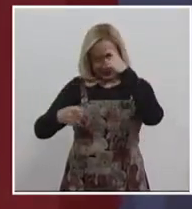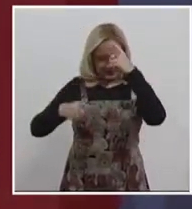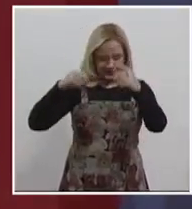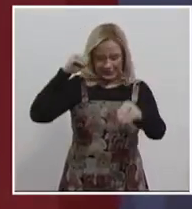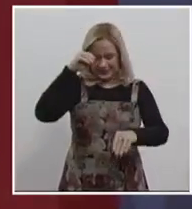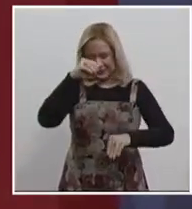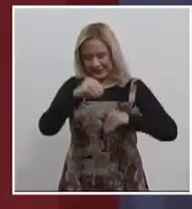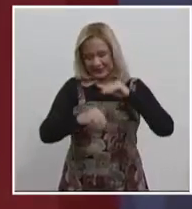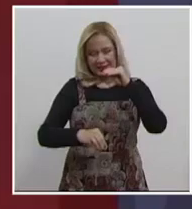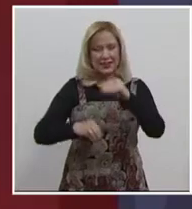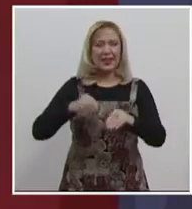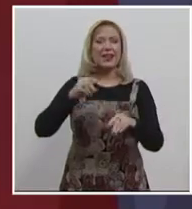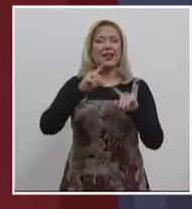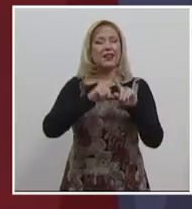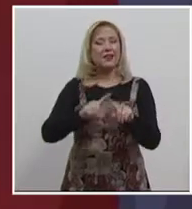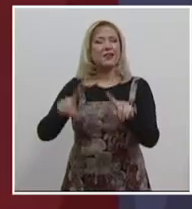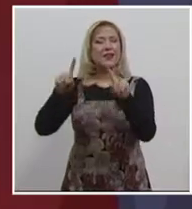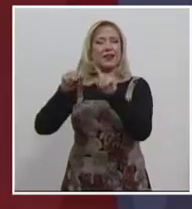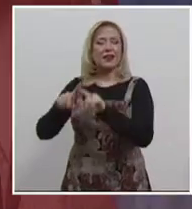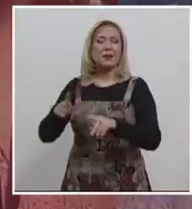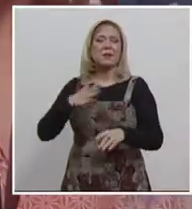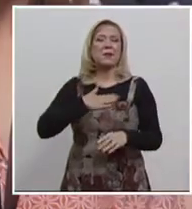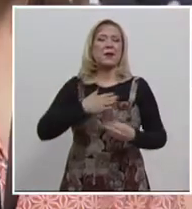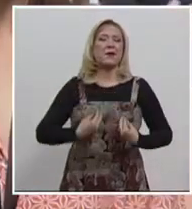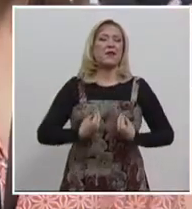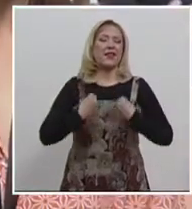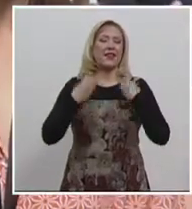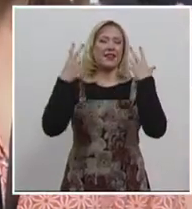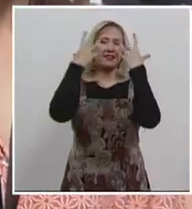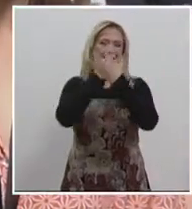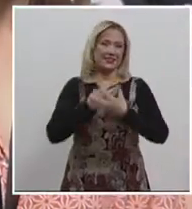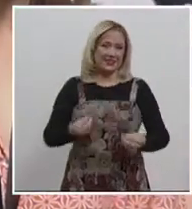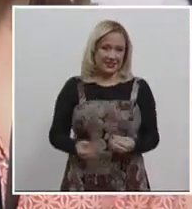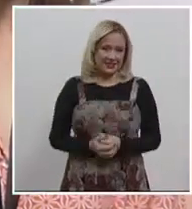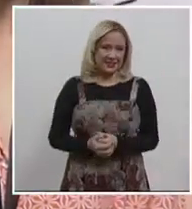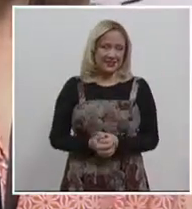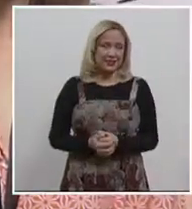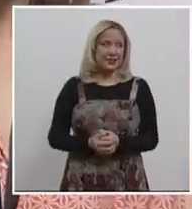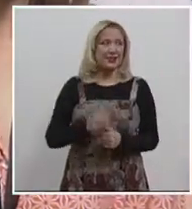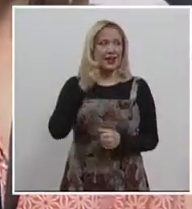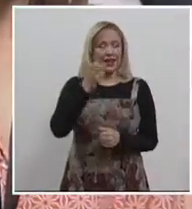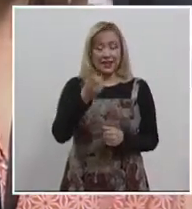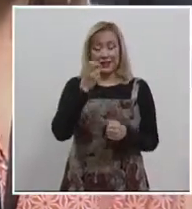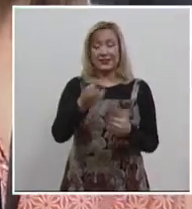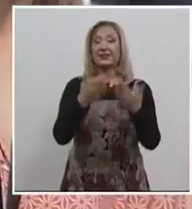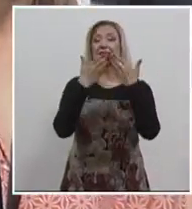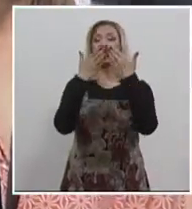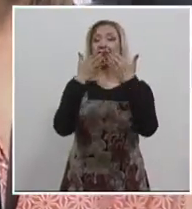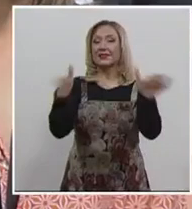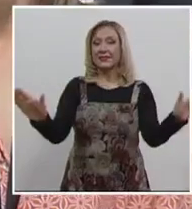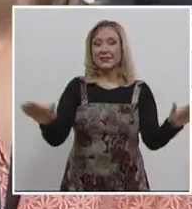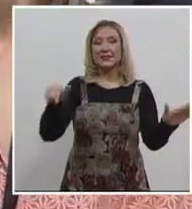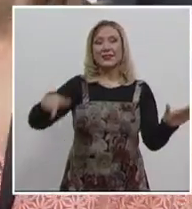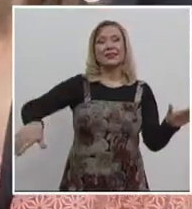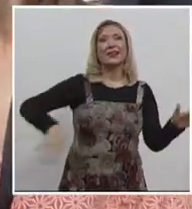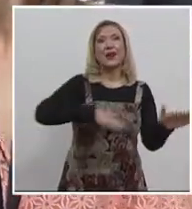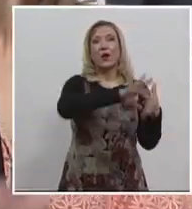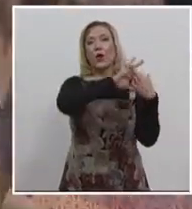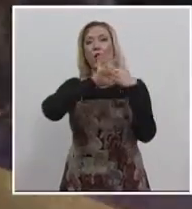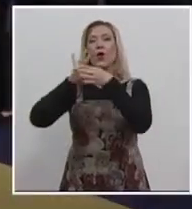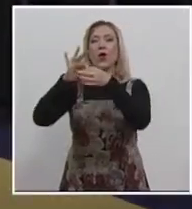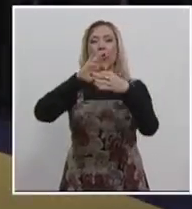de innumerables modos mi vida. Y con esto declaro abierto el pabellón de la Unión Europea. Muchas